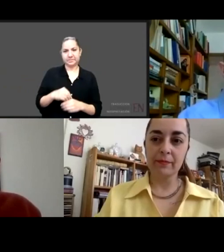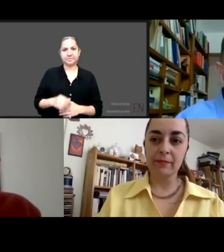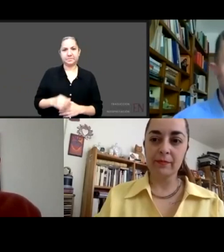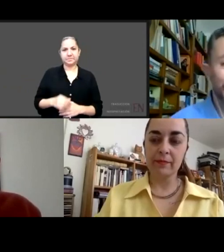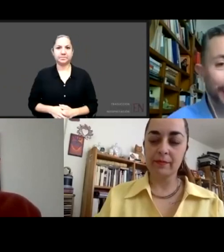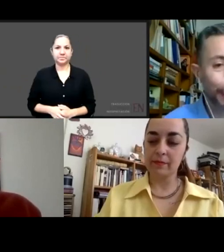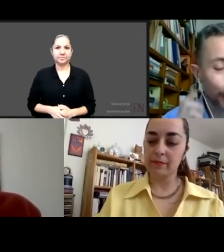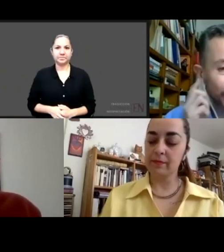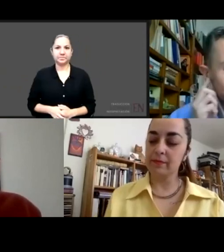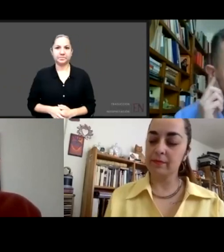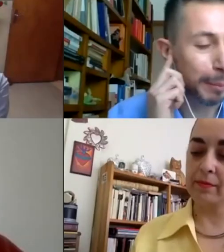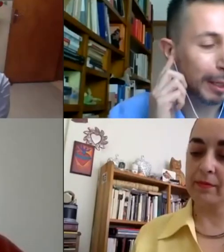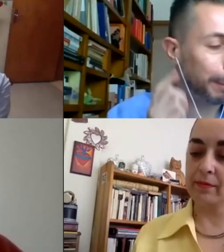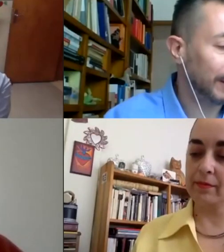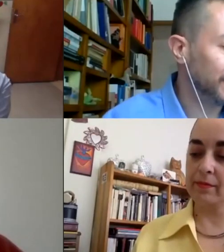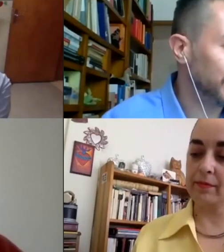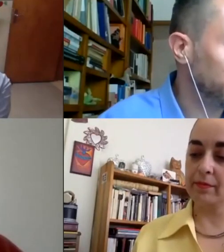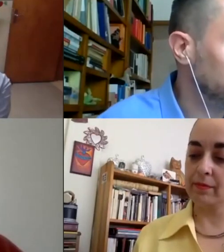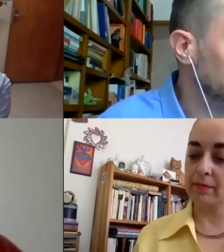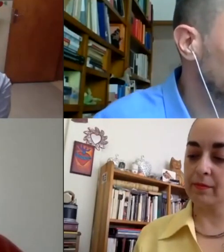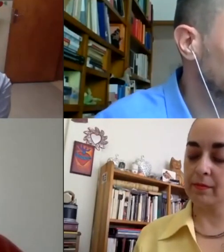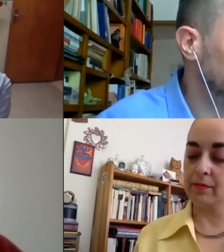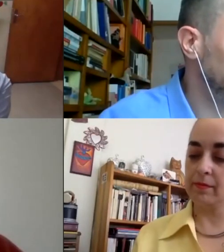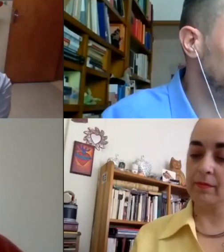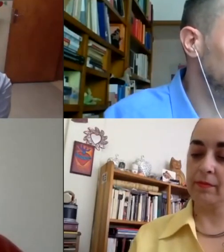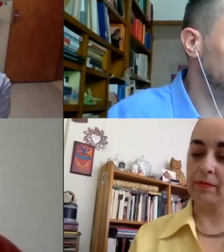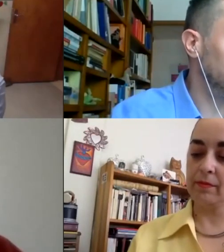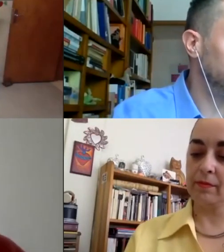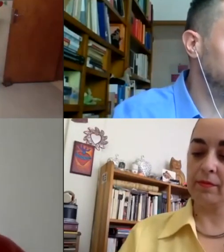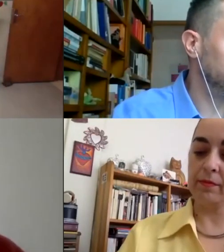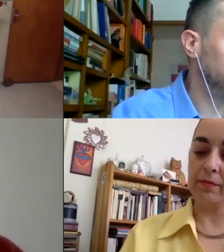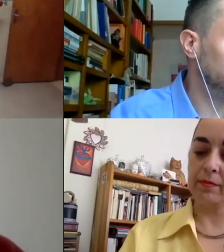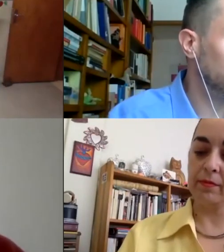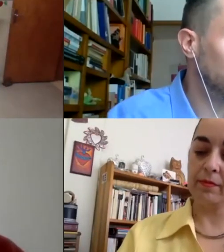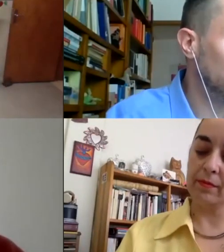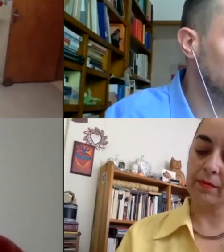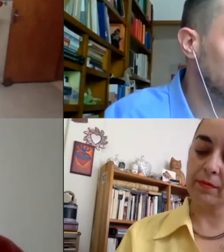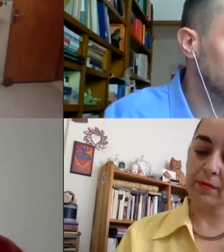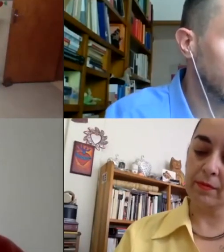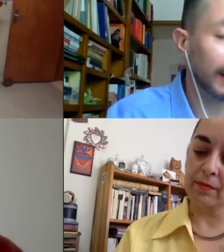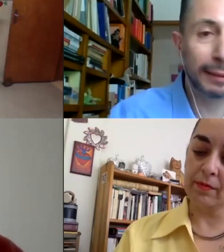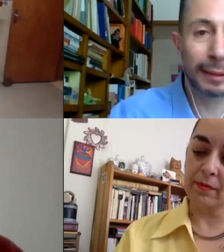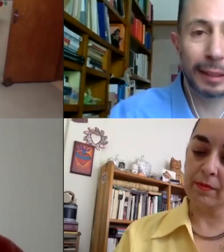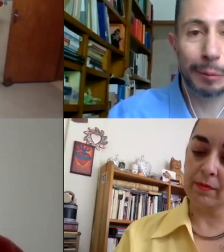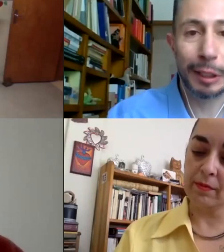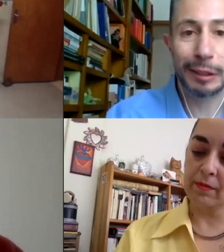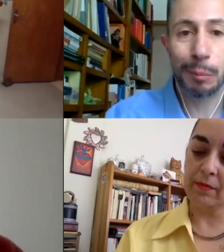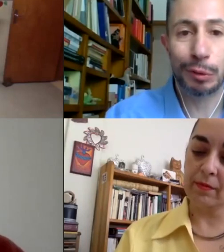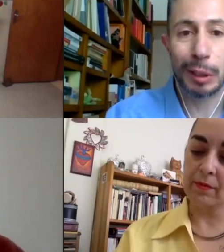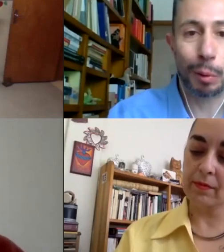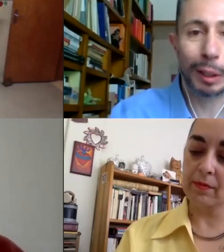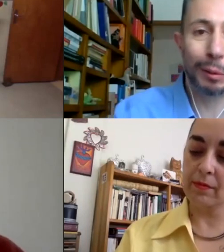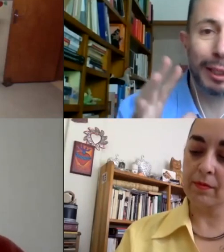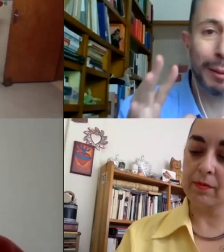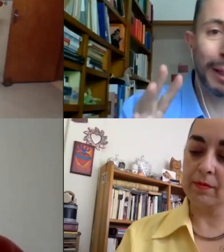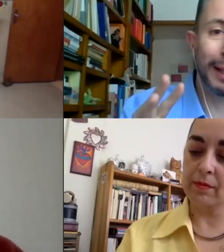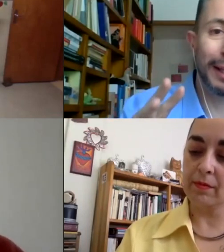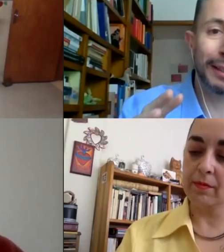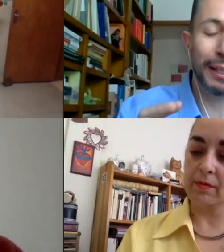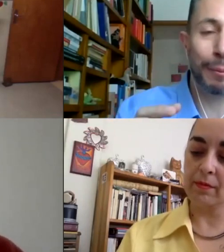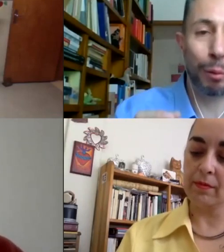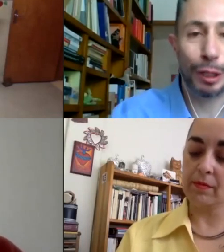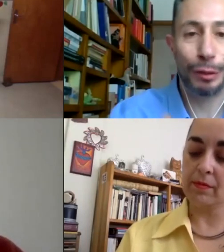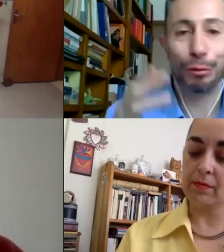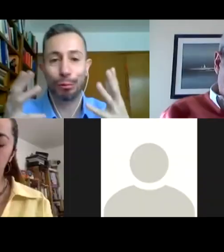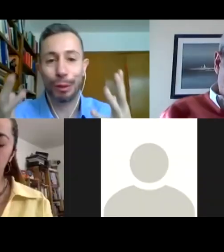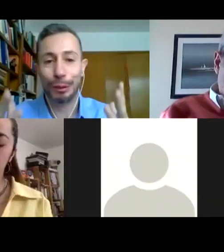Muchas gracias, Frino, por esta primera participación. Sí, sin duda alguna, ya hemos abordado el tema